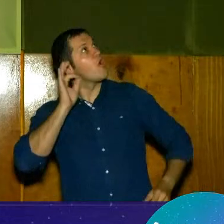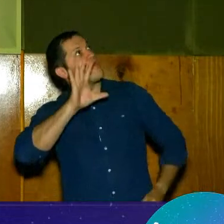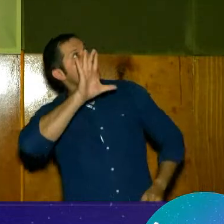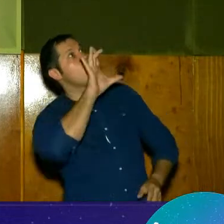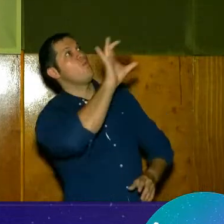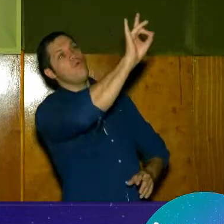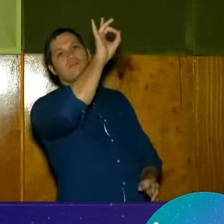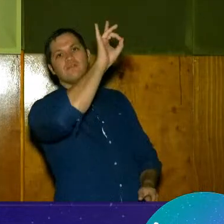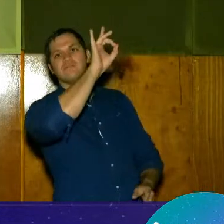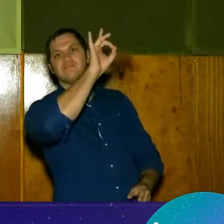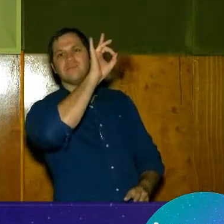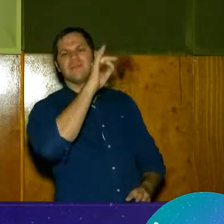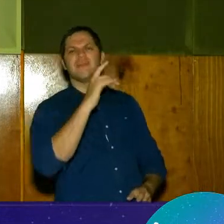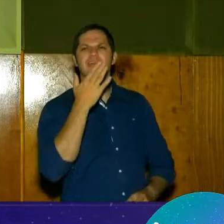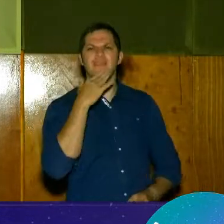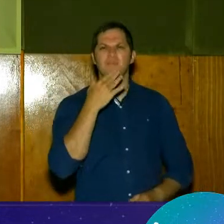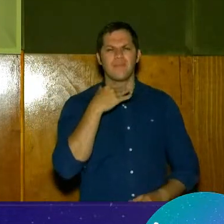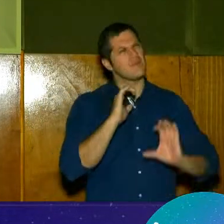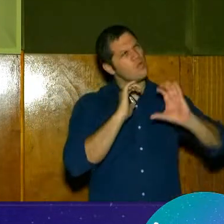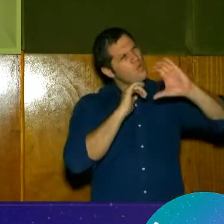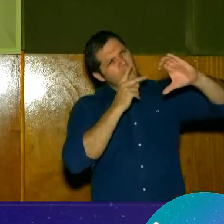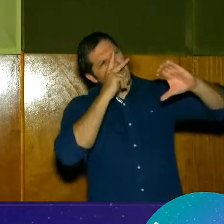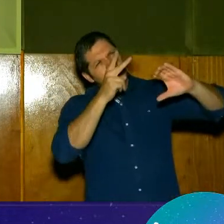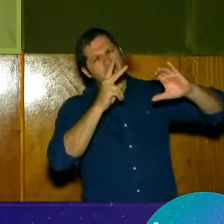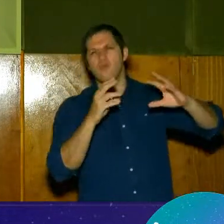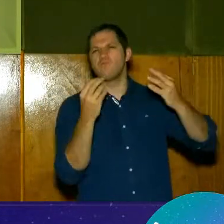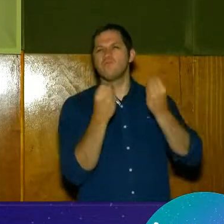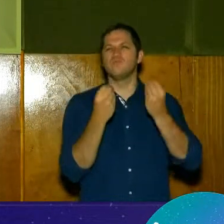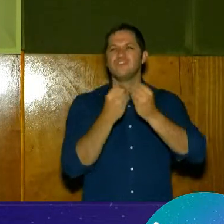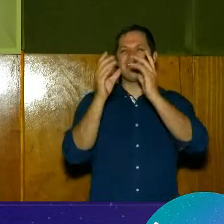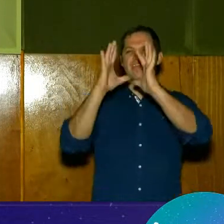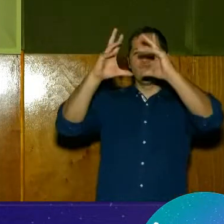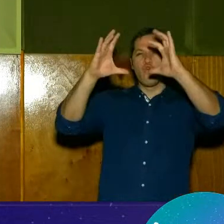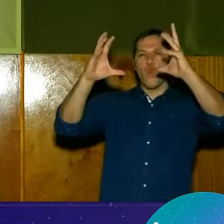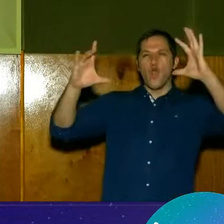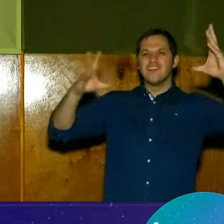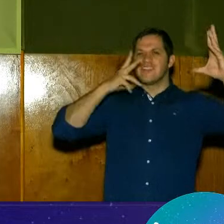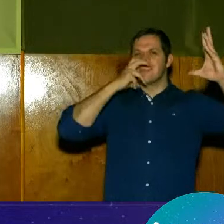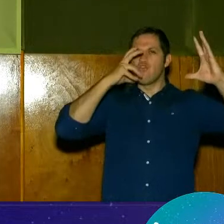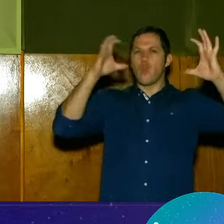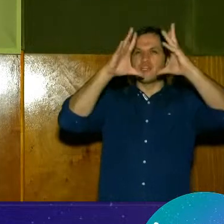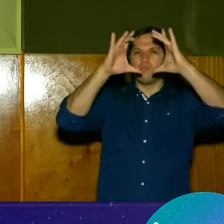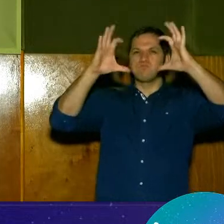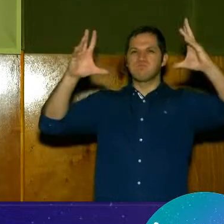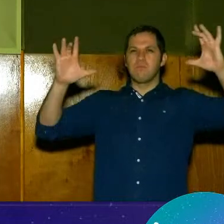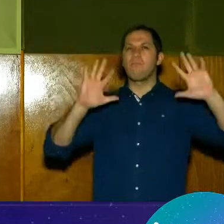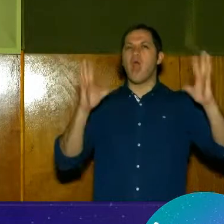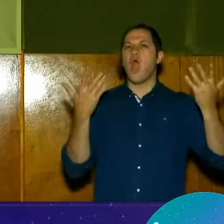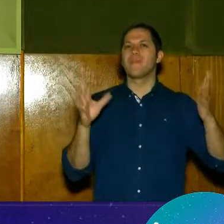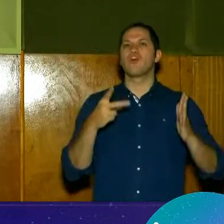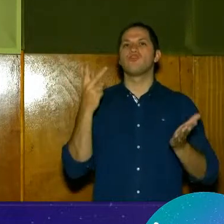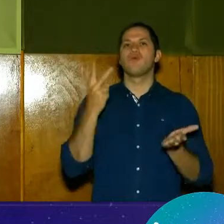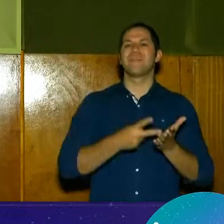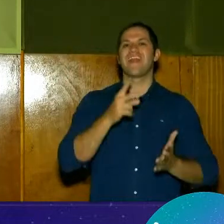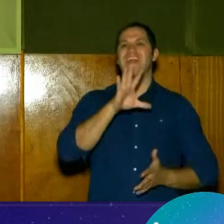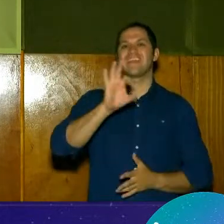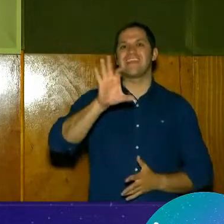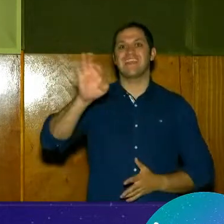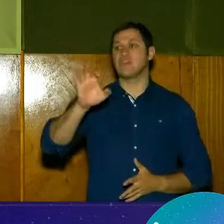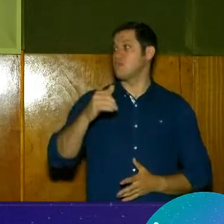por una mujer ella en su vida descubrió otro pero es la primera mujer en descubrir un cometa y